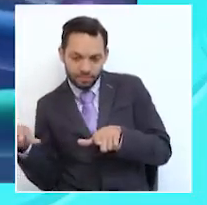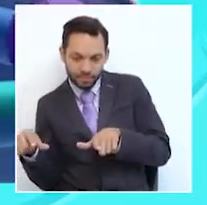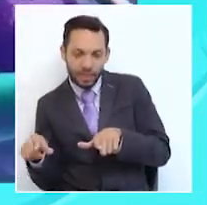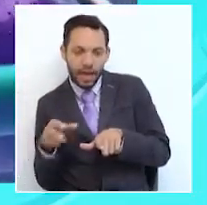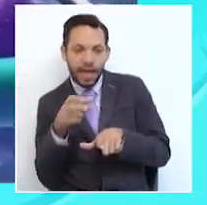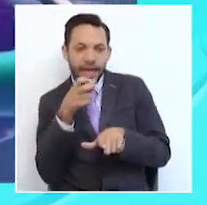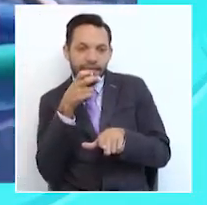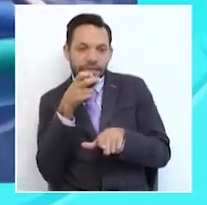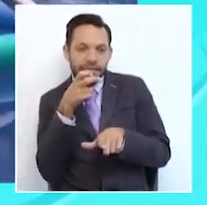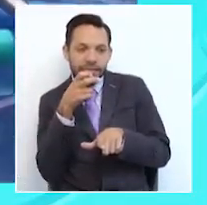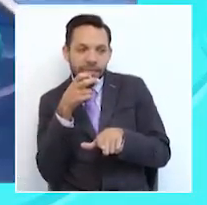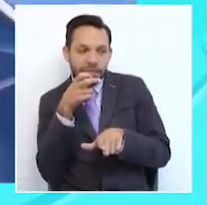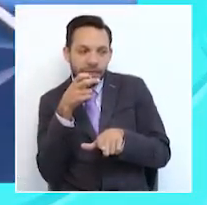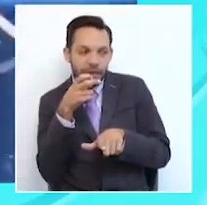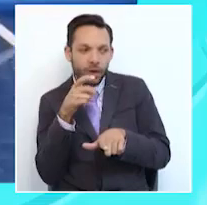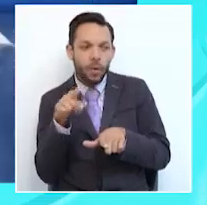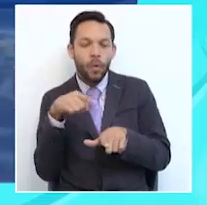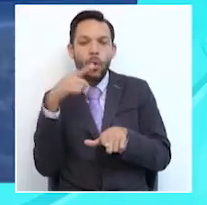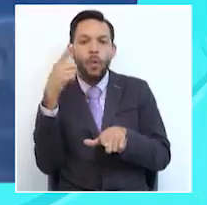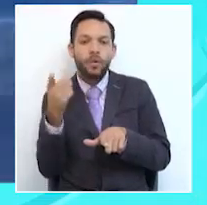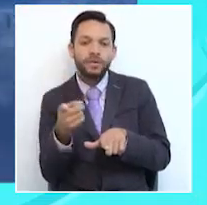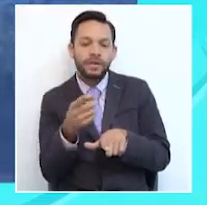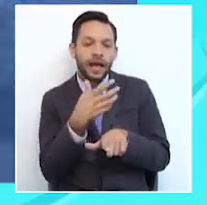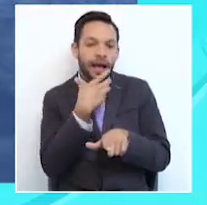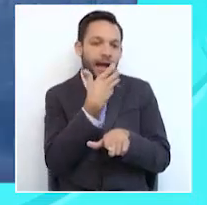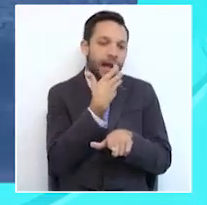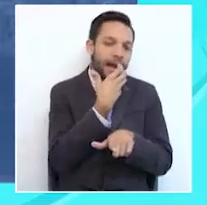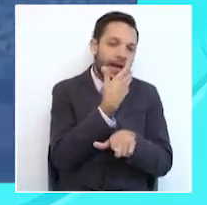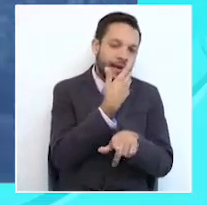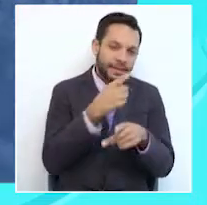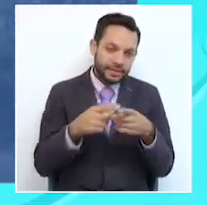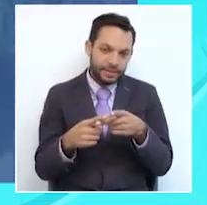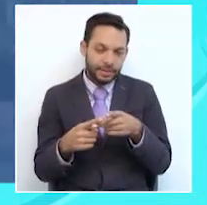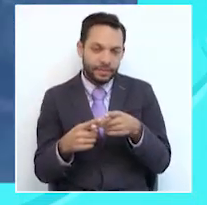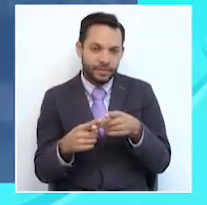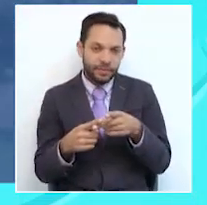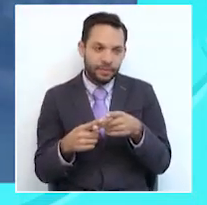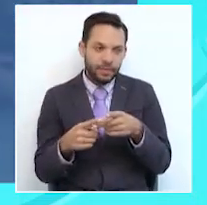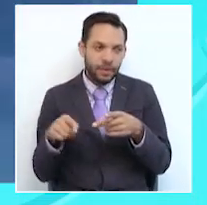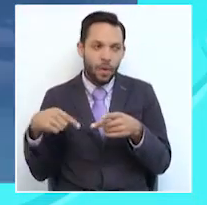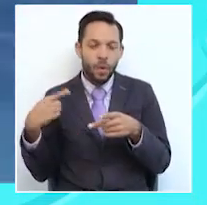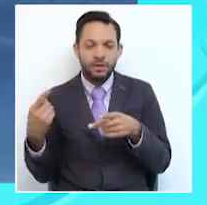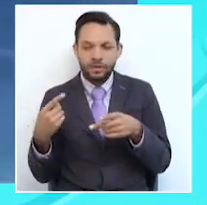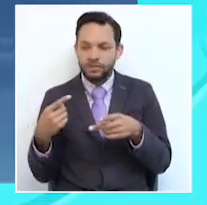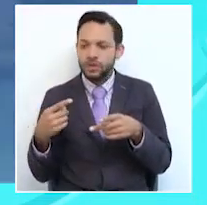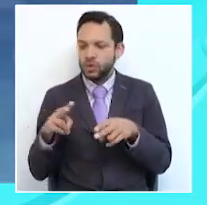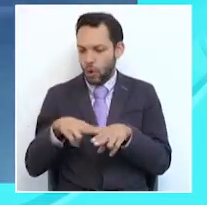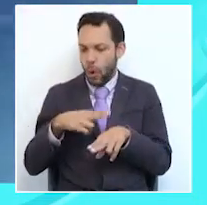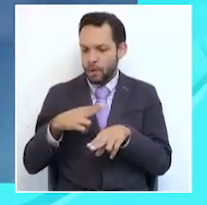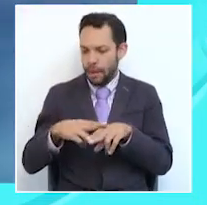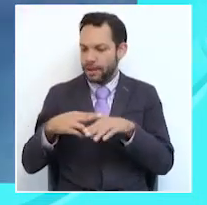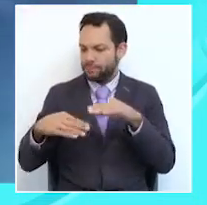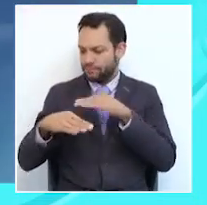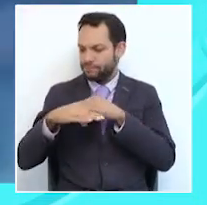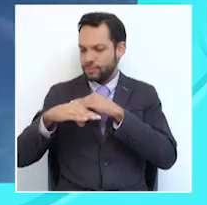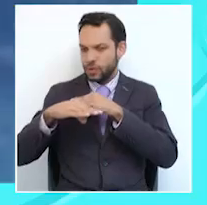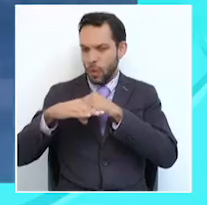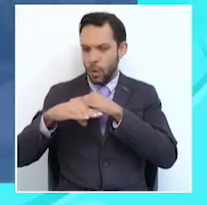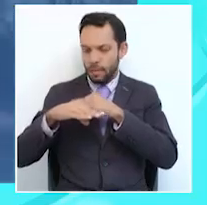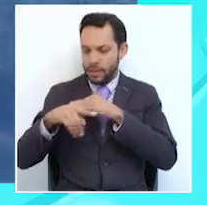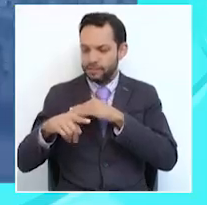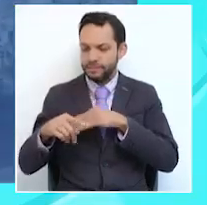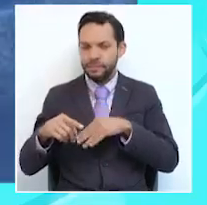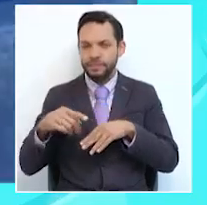o la otra es una tina caliente y la otra es una una piscina una piscina a el clima con